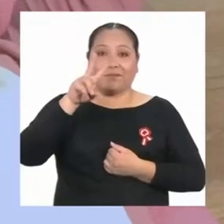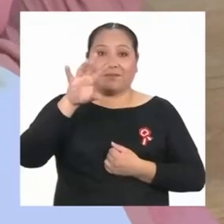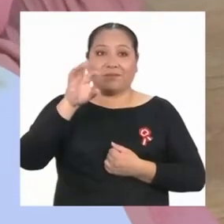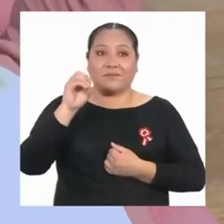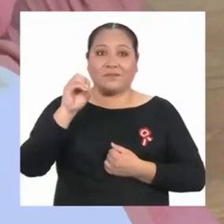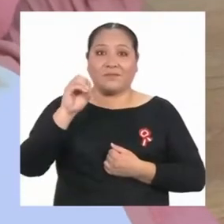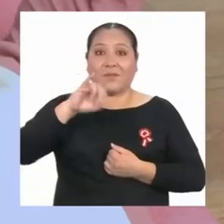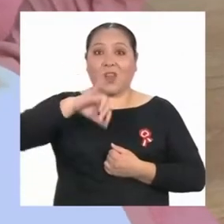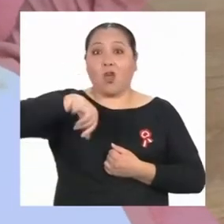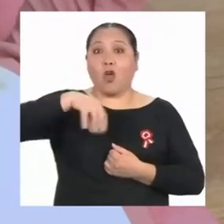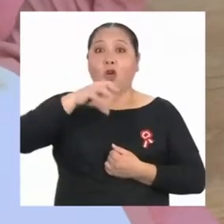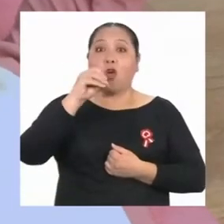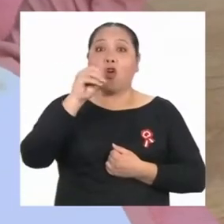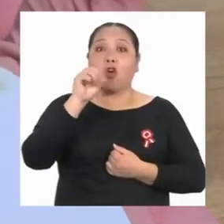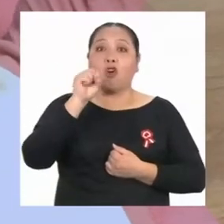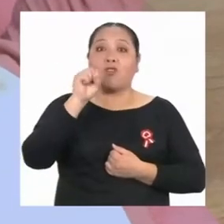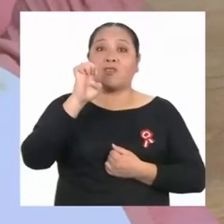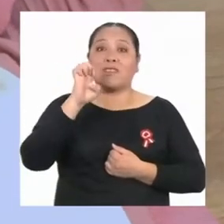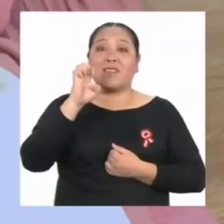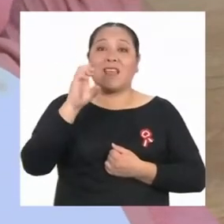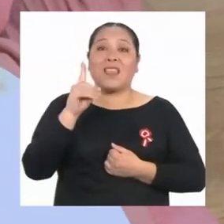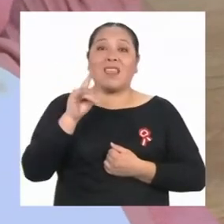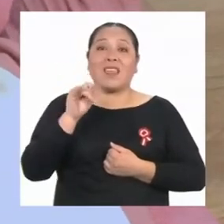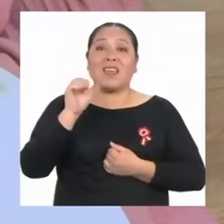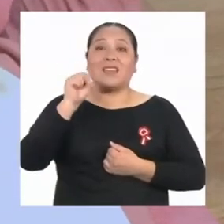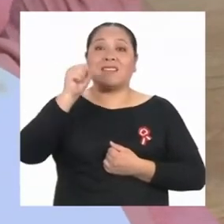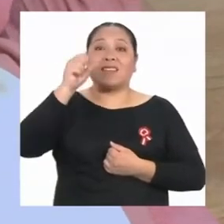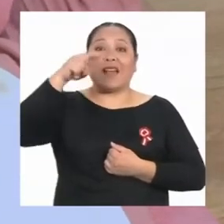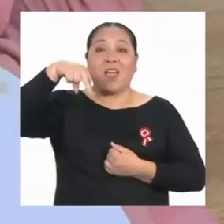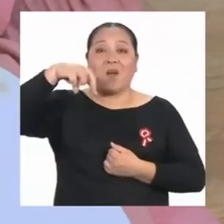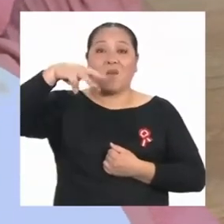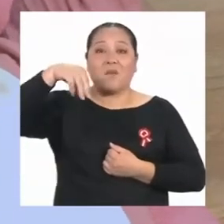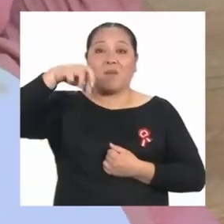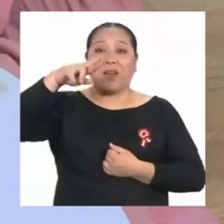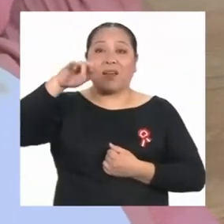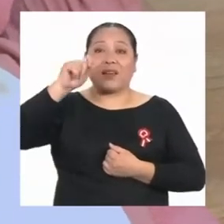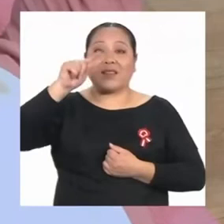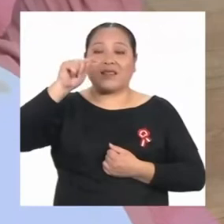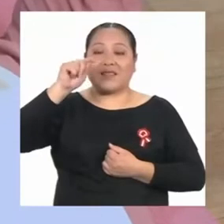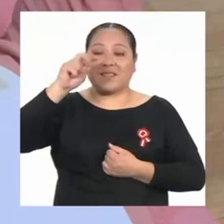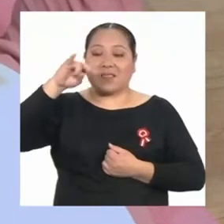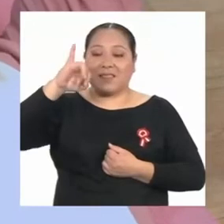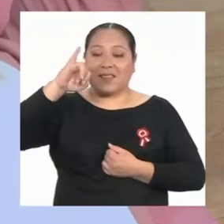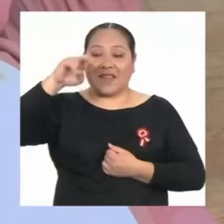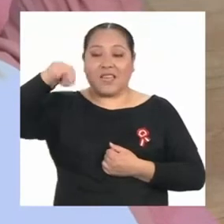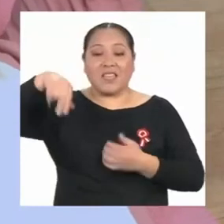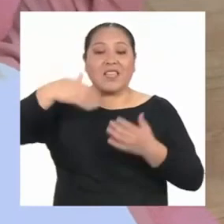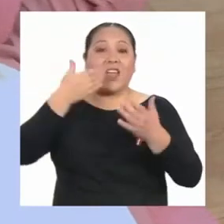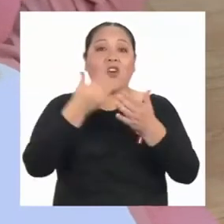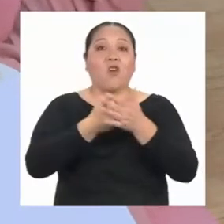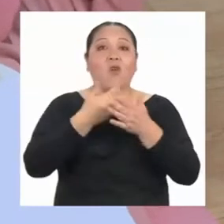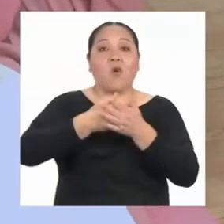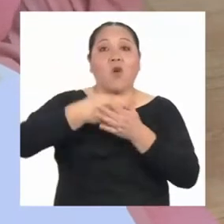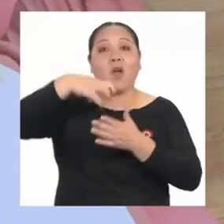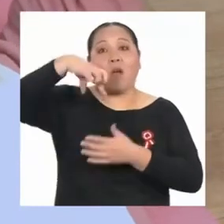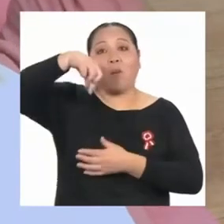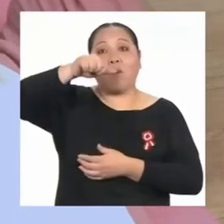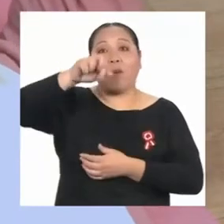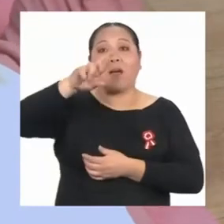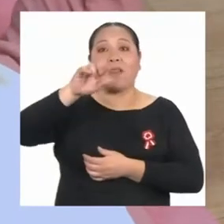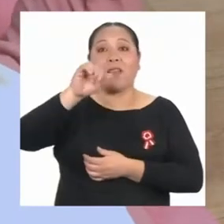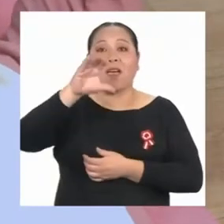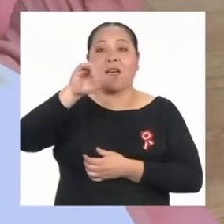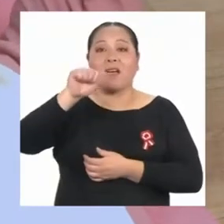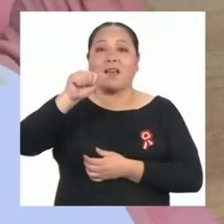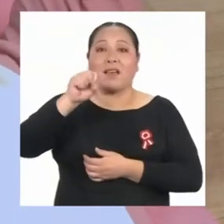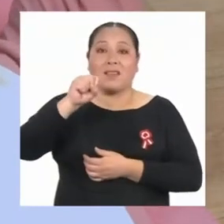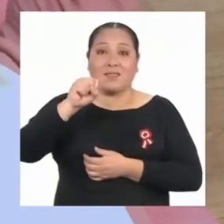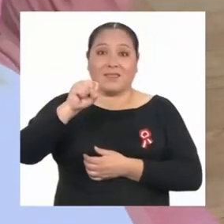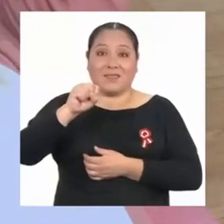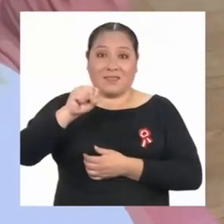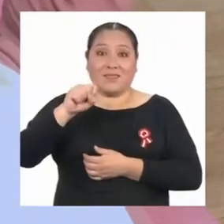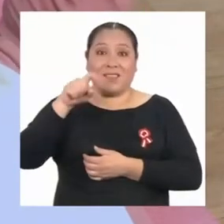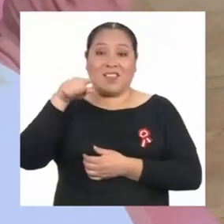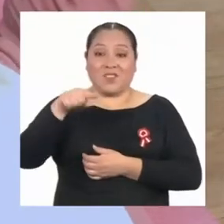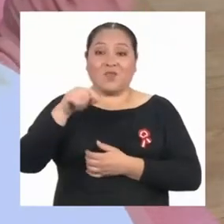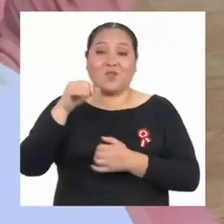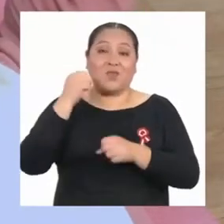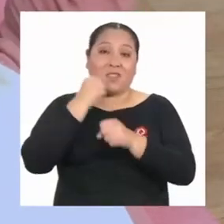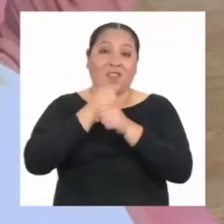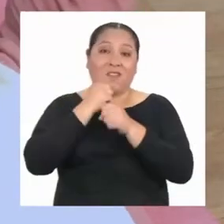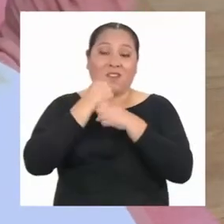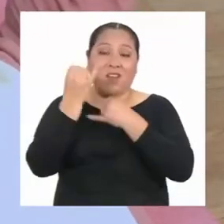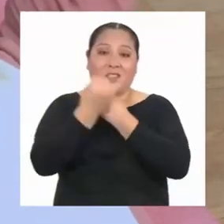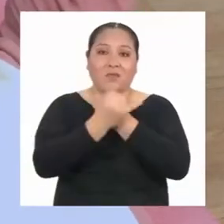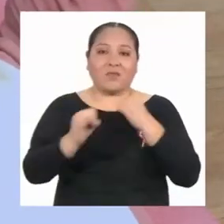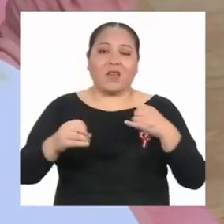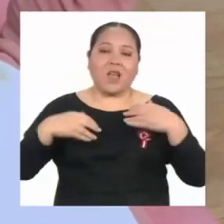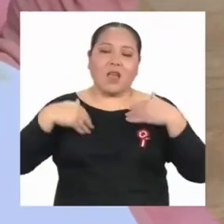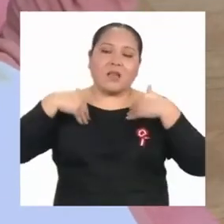Martín desembarcó en las orillas de Paracas en medio de su misión libertadora. Cansado, se echó a descansar a la sombra de una